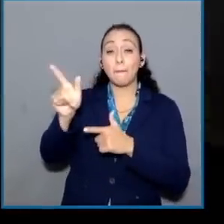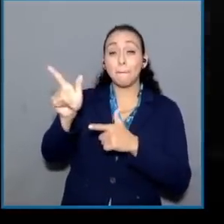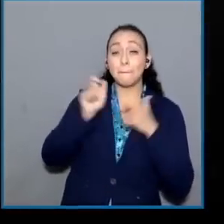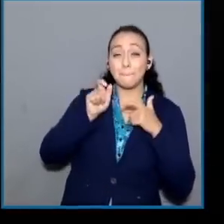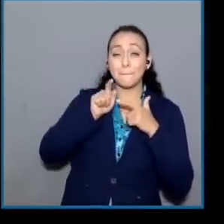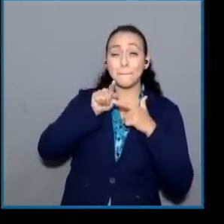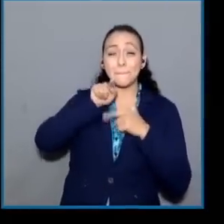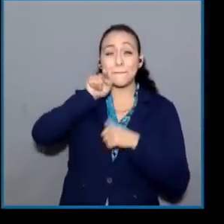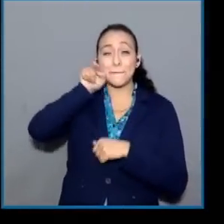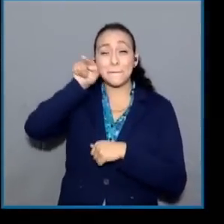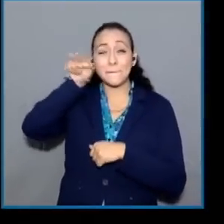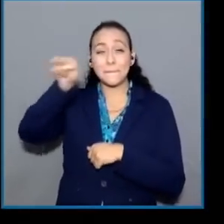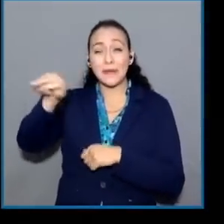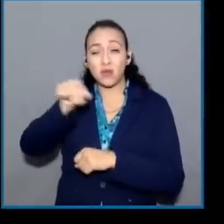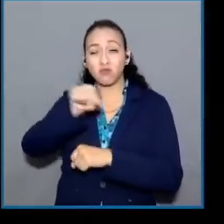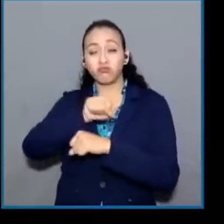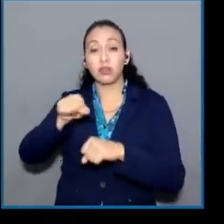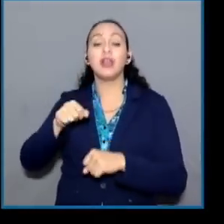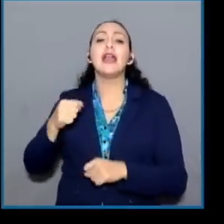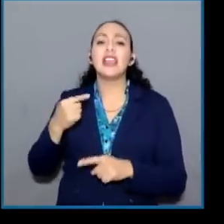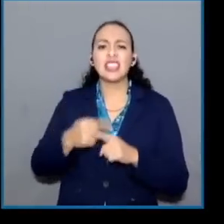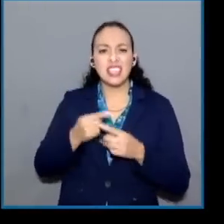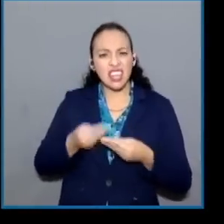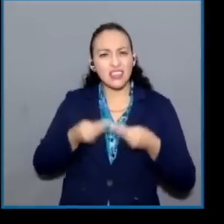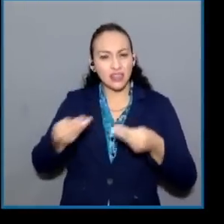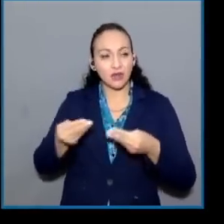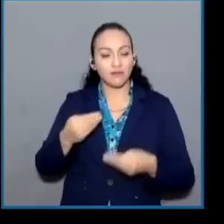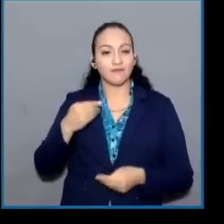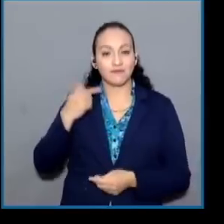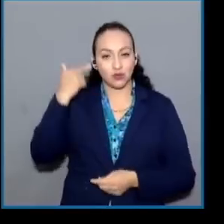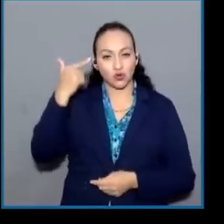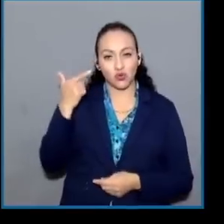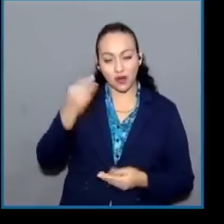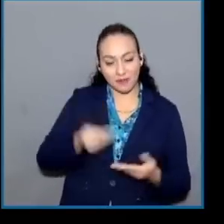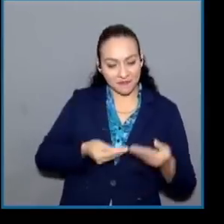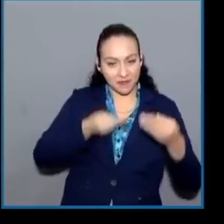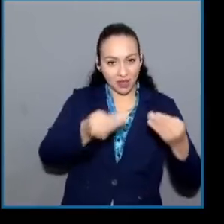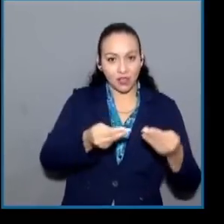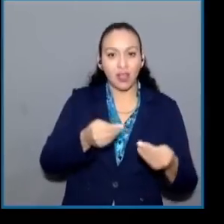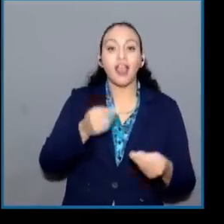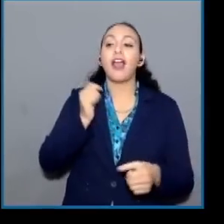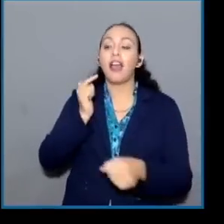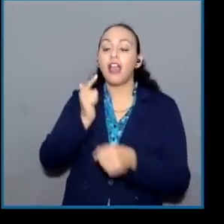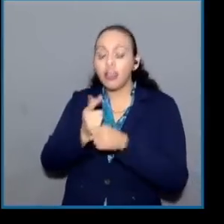Reino Unido, cuyos restos fueron hallados en la región fronteriza rusa de Kursk,